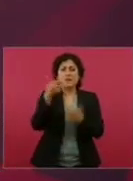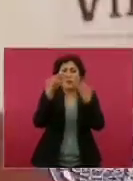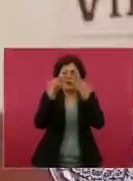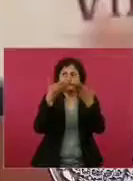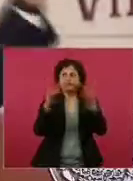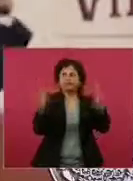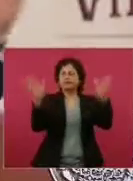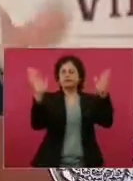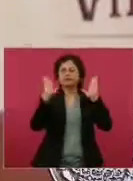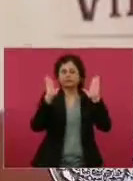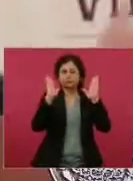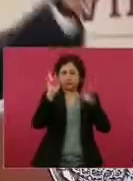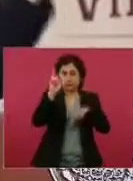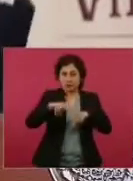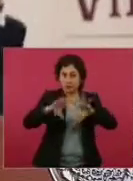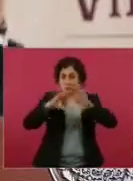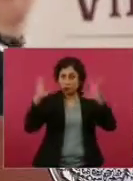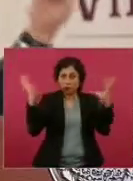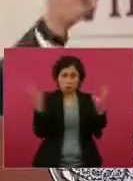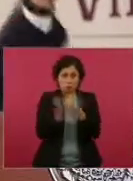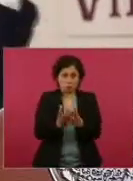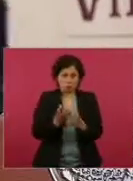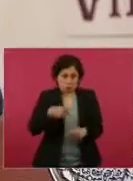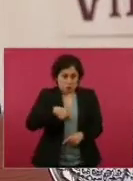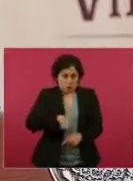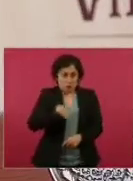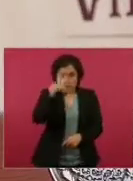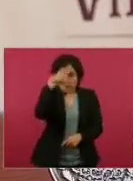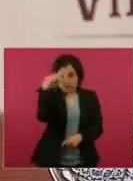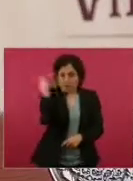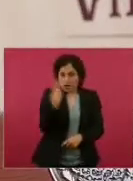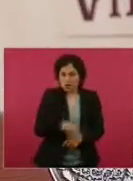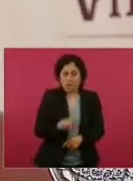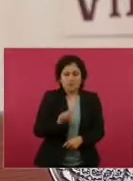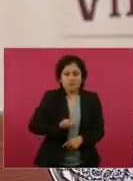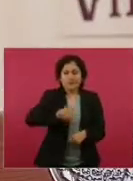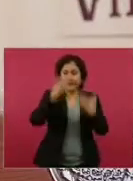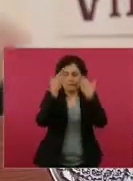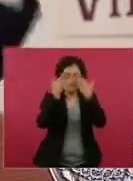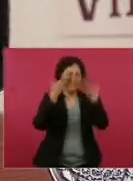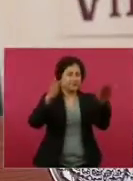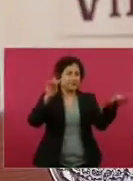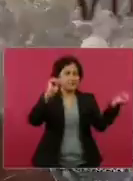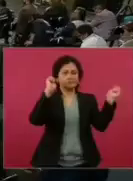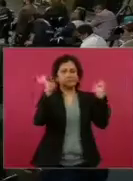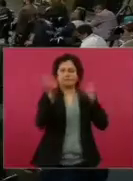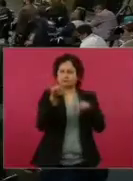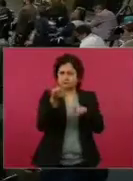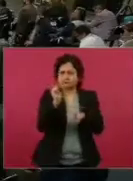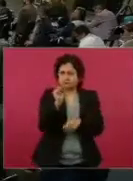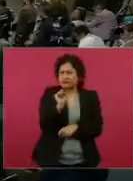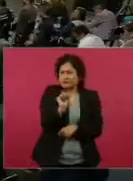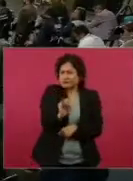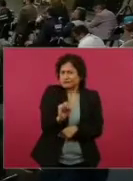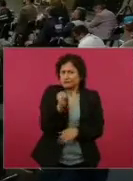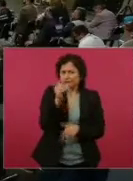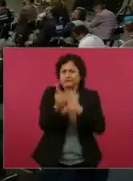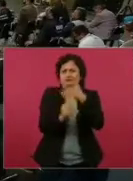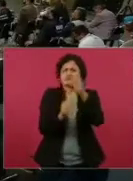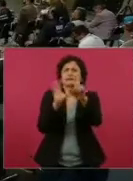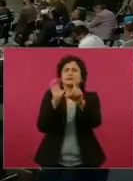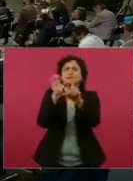Entonces, no, claro que vamos hacia la transformación y vamos a seguir